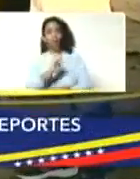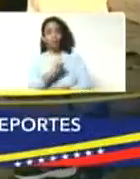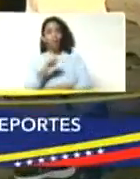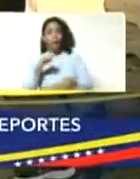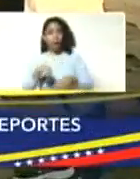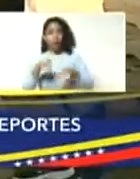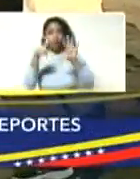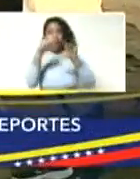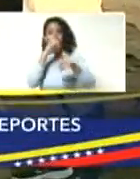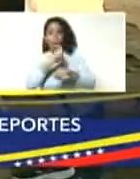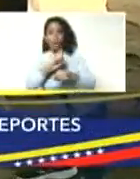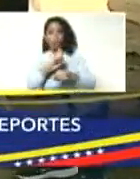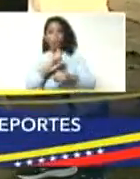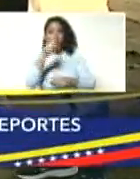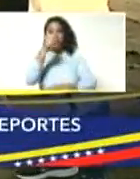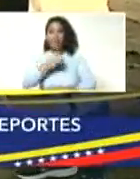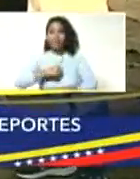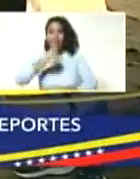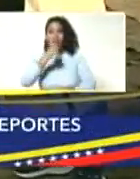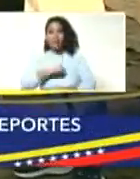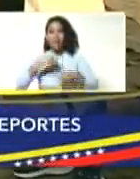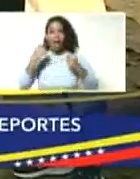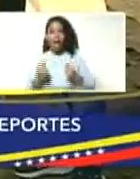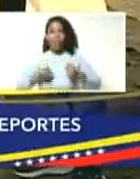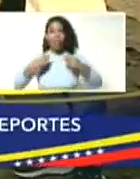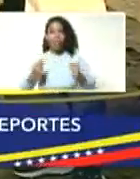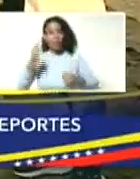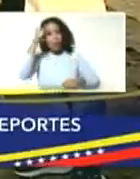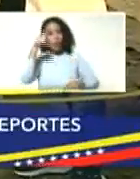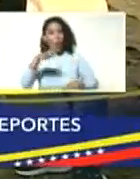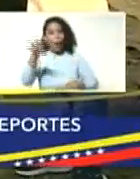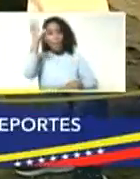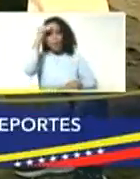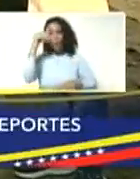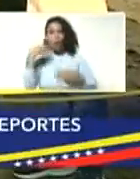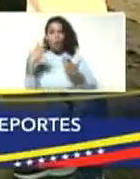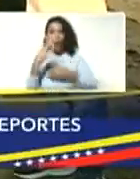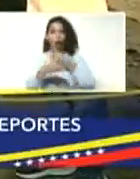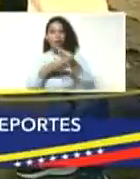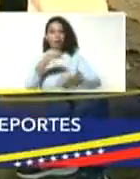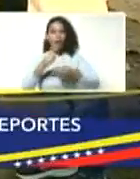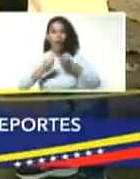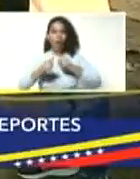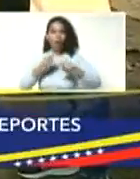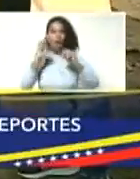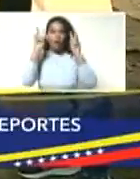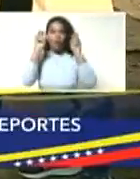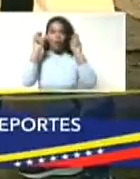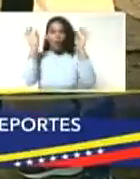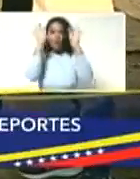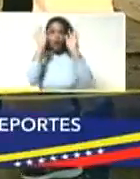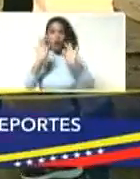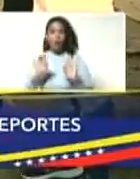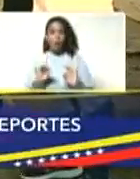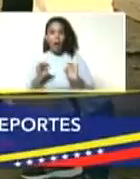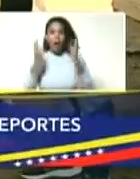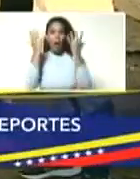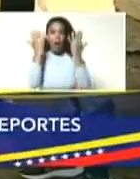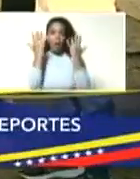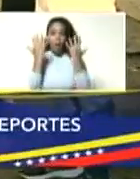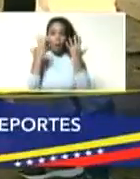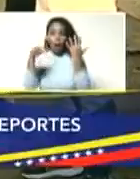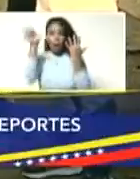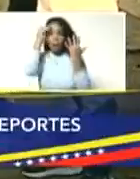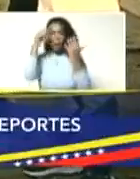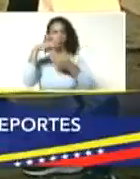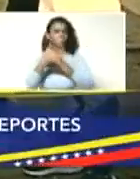estos 6 años de resistencia activa del pueblo, aprendimos a hacer las cosas con una nueva mente, con las manos.